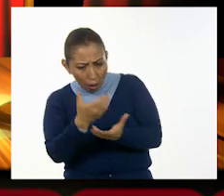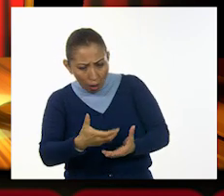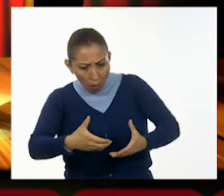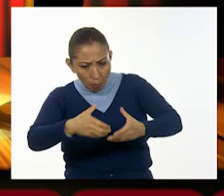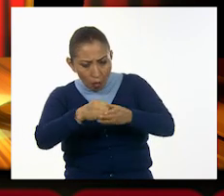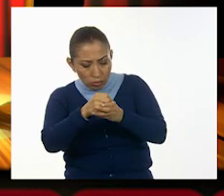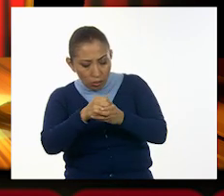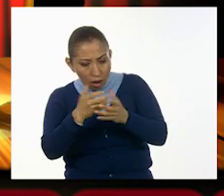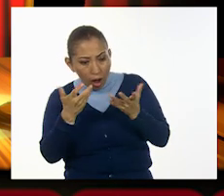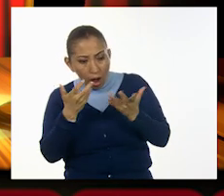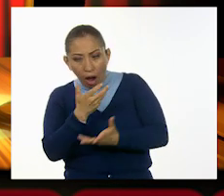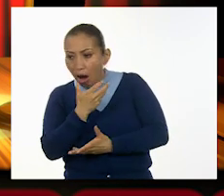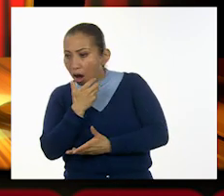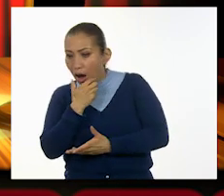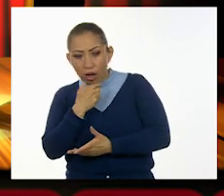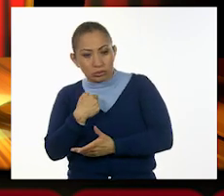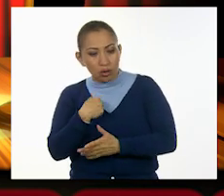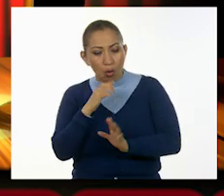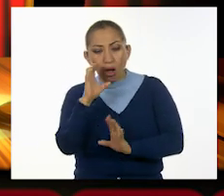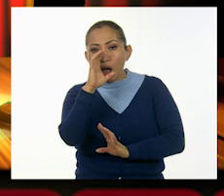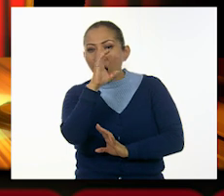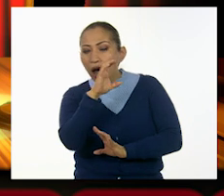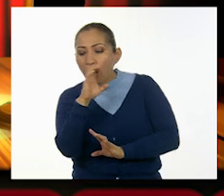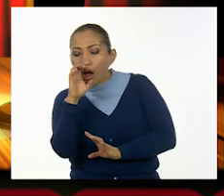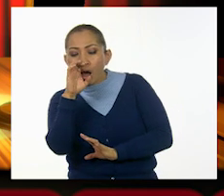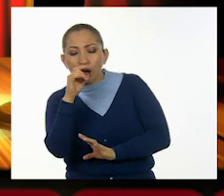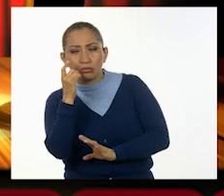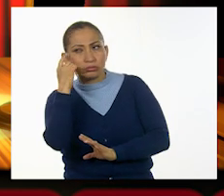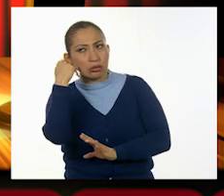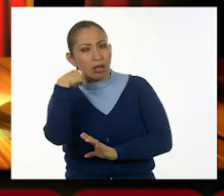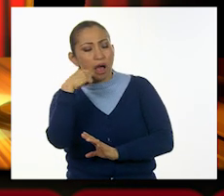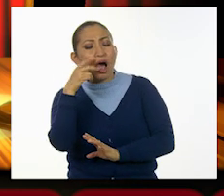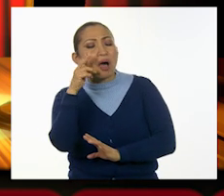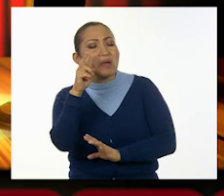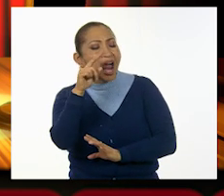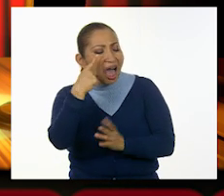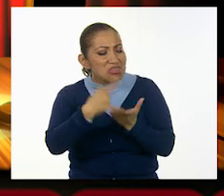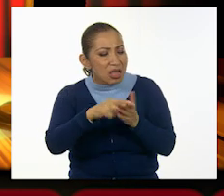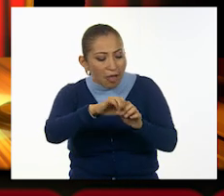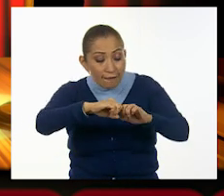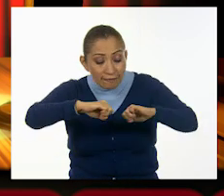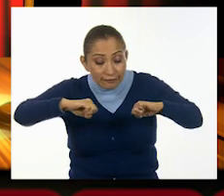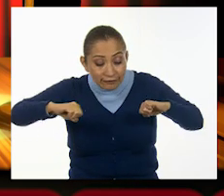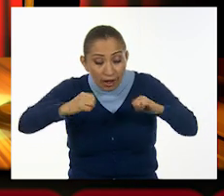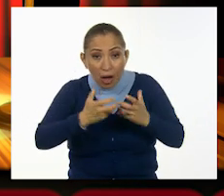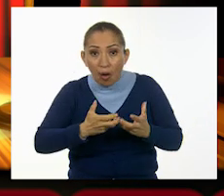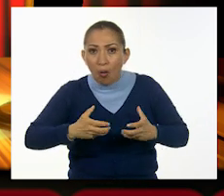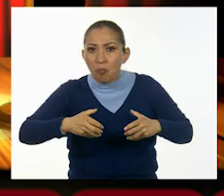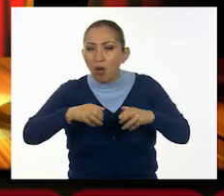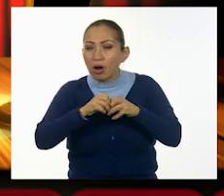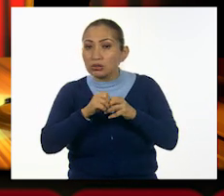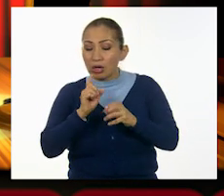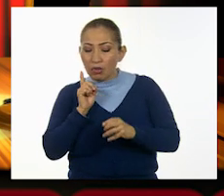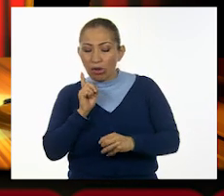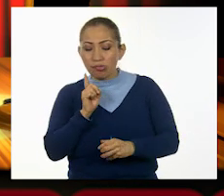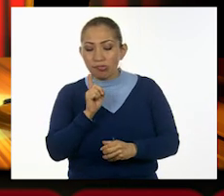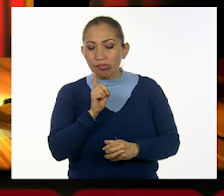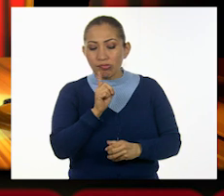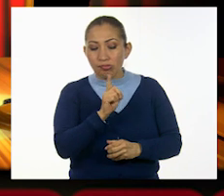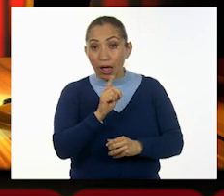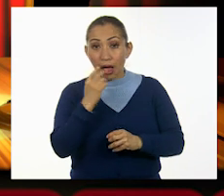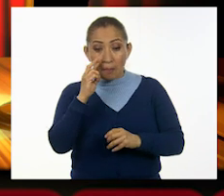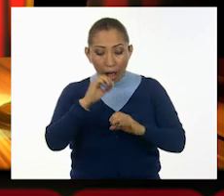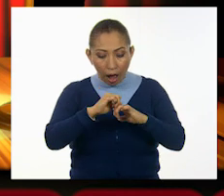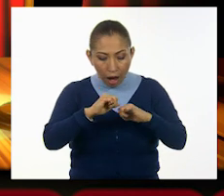bolsa. Ay, yo que soy muy curioso dije, vamos a ver qué hay dentro de la bolsa. Me acerqué, abrí